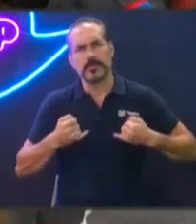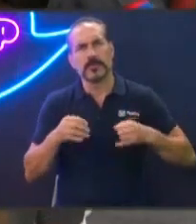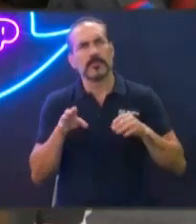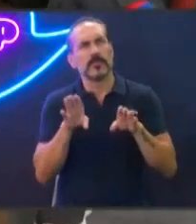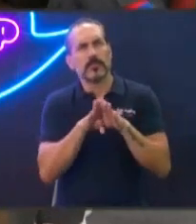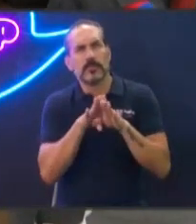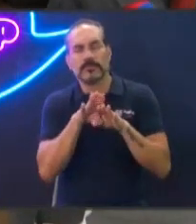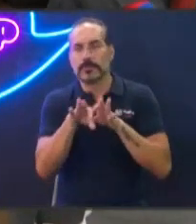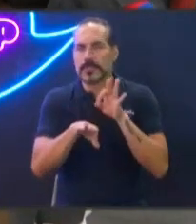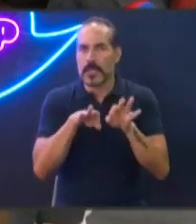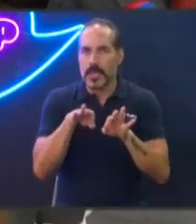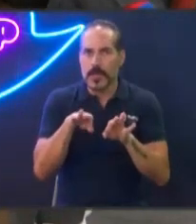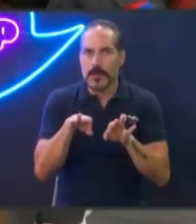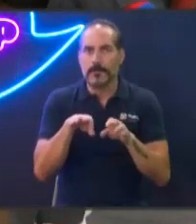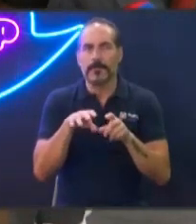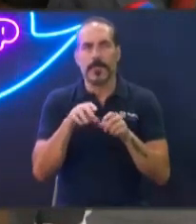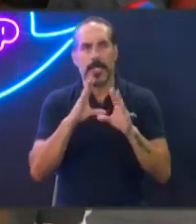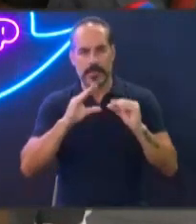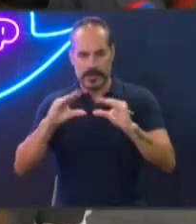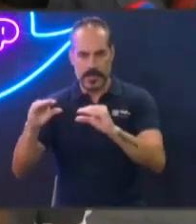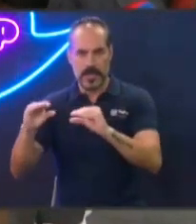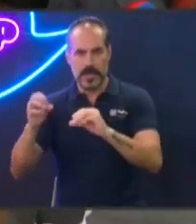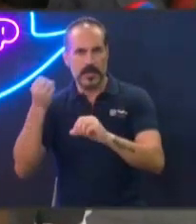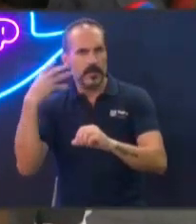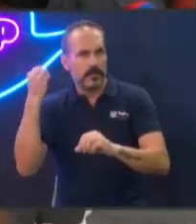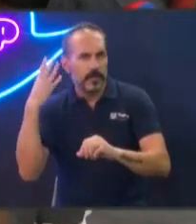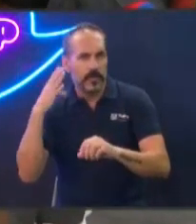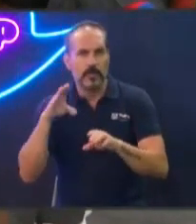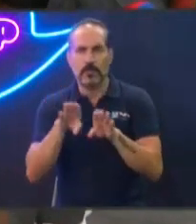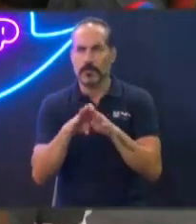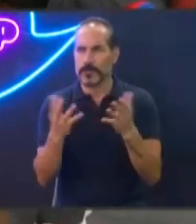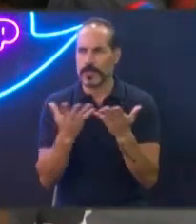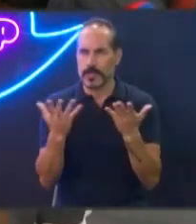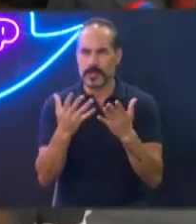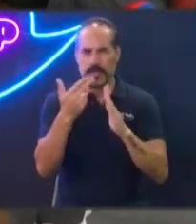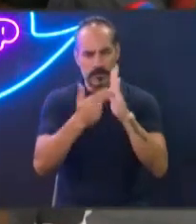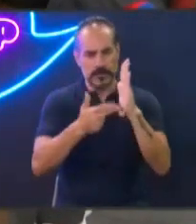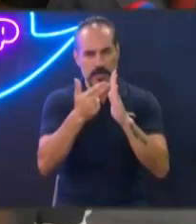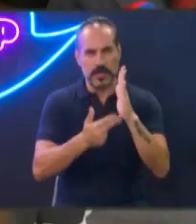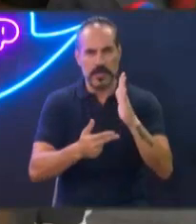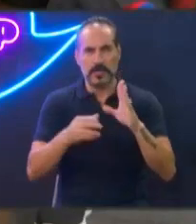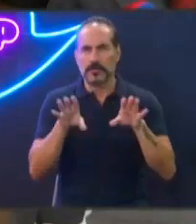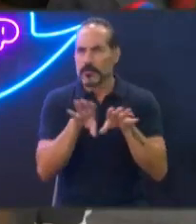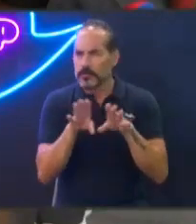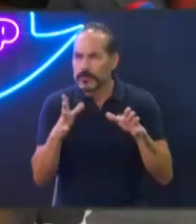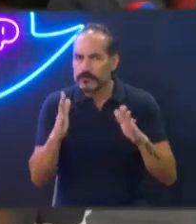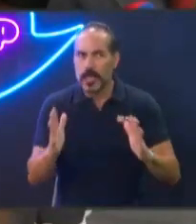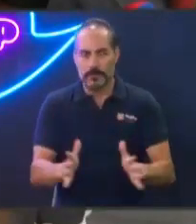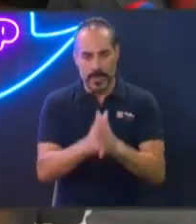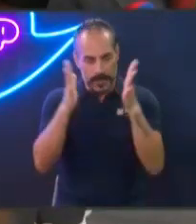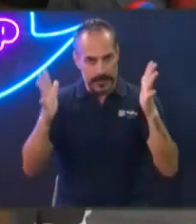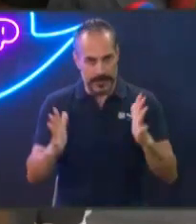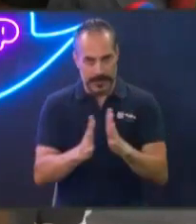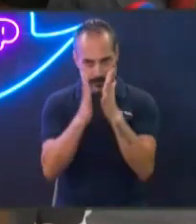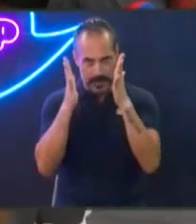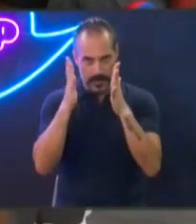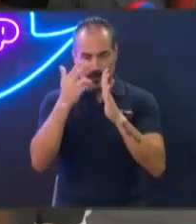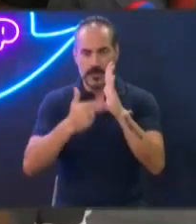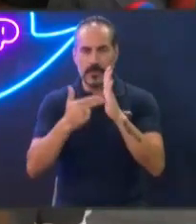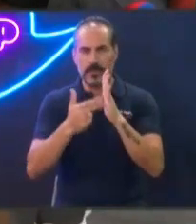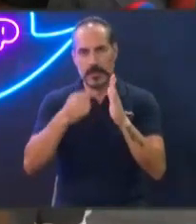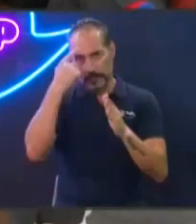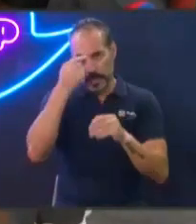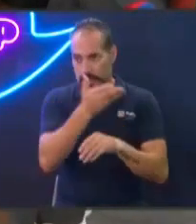haces tú en un Foro qué haces en un taller Cómo participas para que desde muy chicos ellos